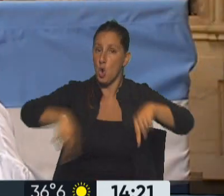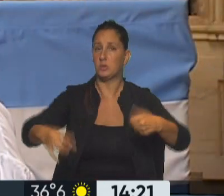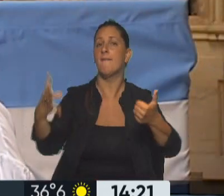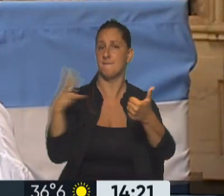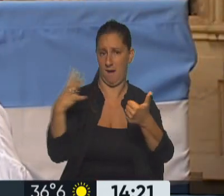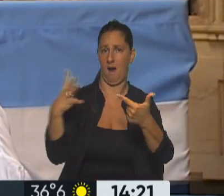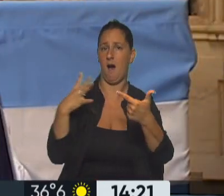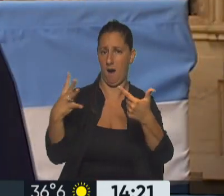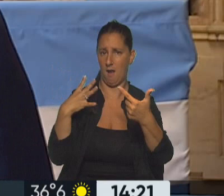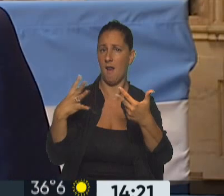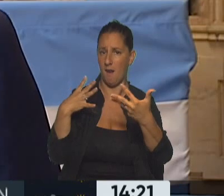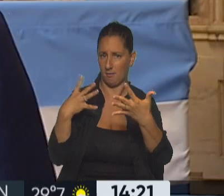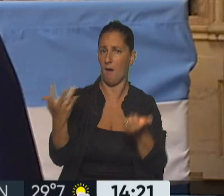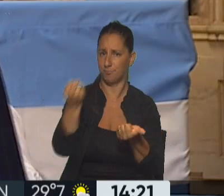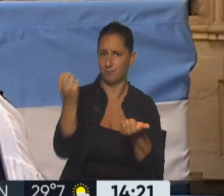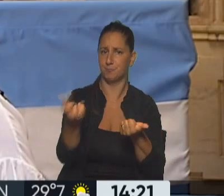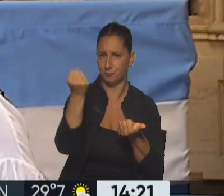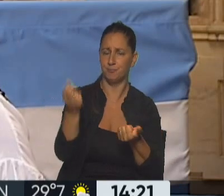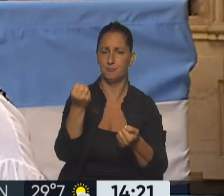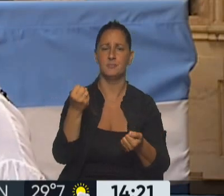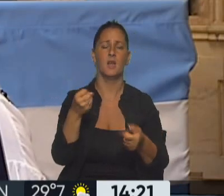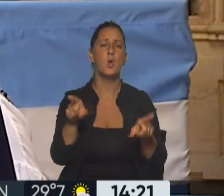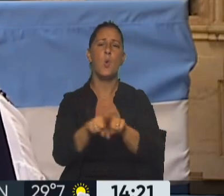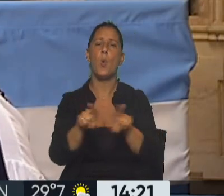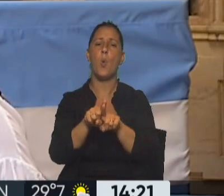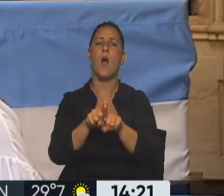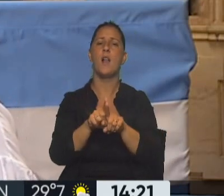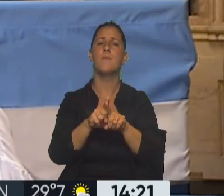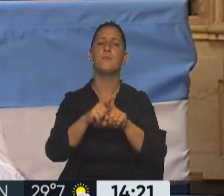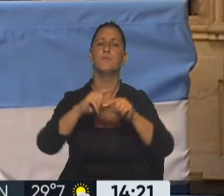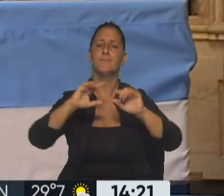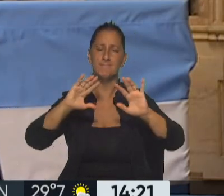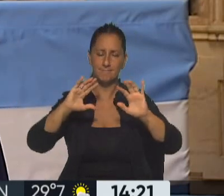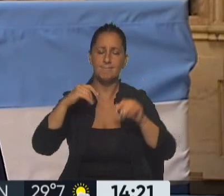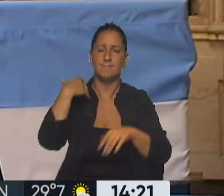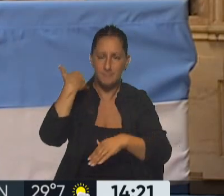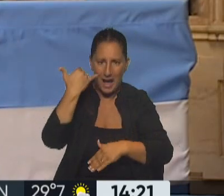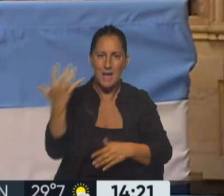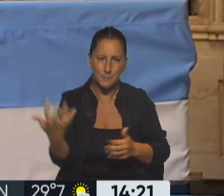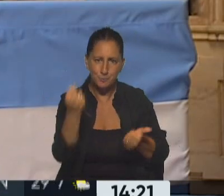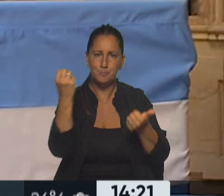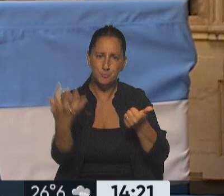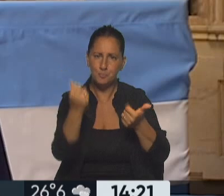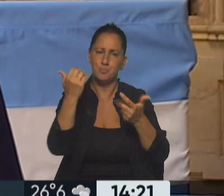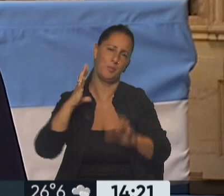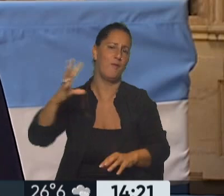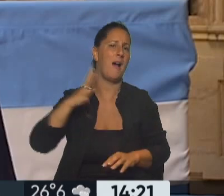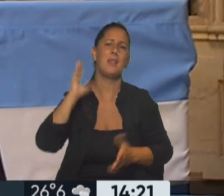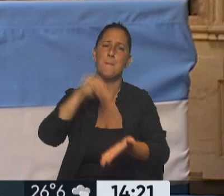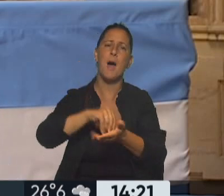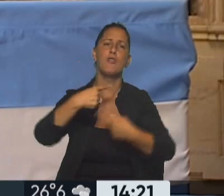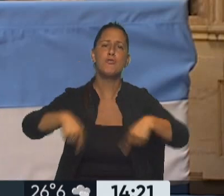aún para, como decía él, ¿no? Nos levantamos y estamos caminando y lo que nos falta para seguir caminando hacia adelante y seguir